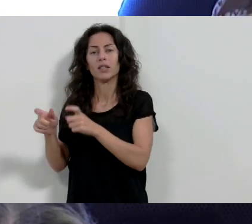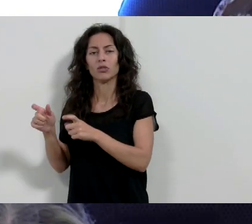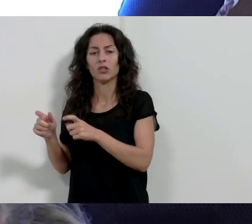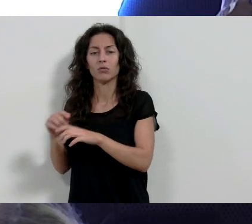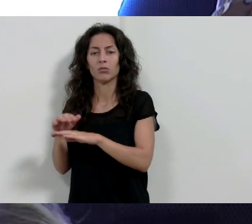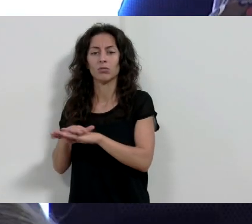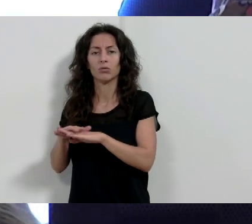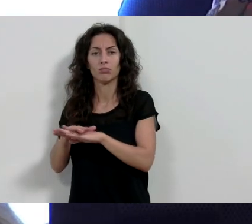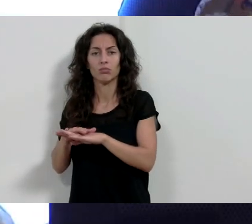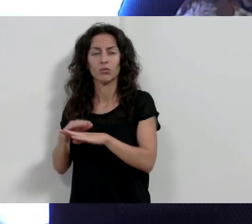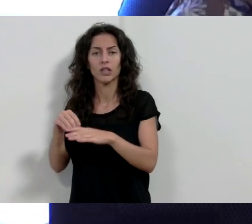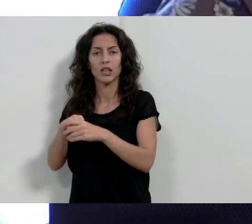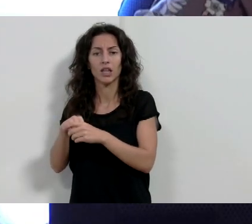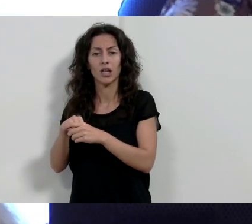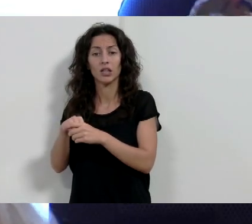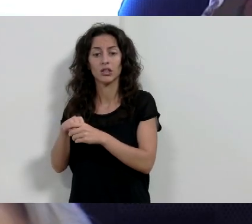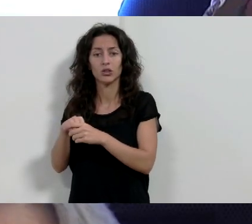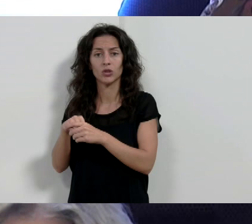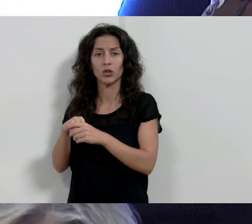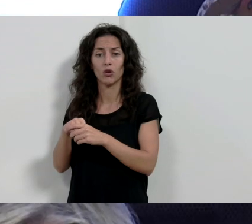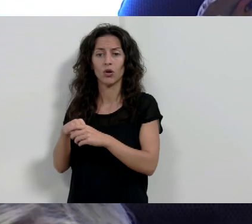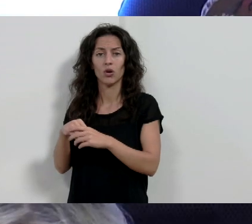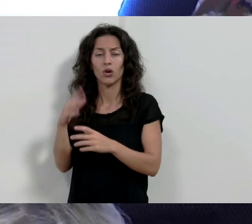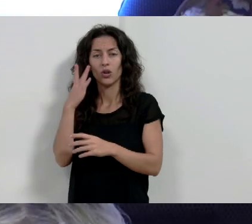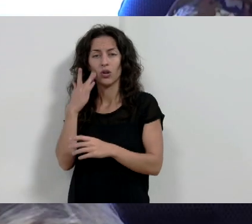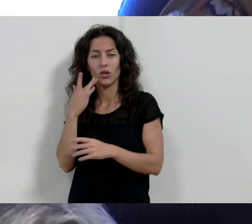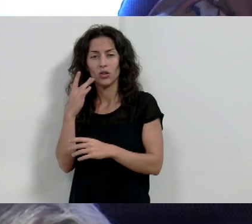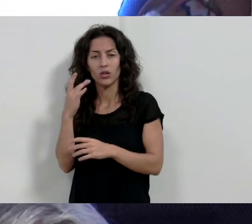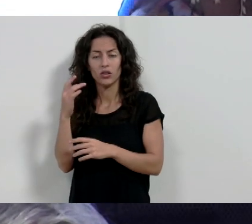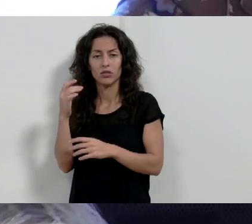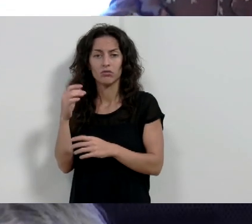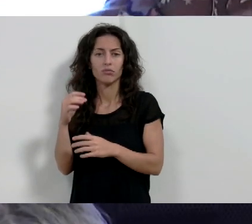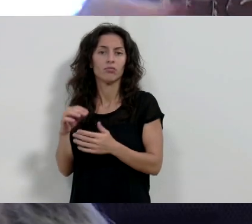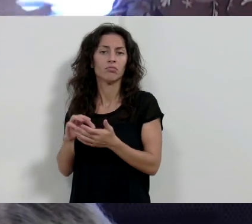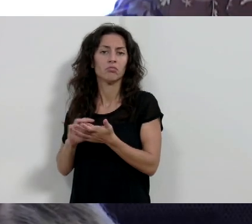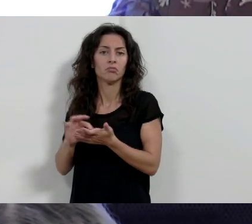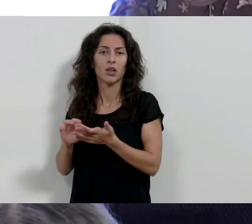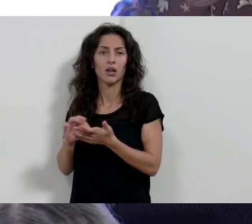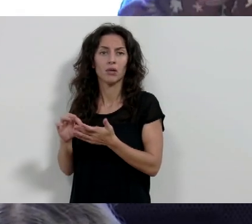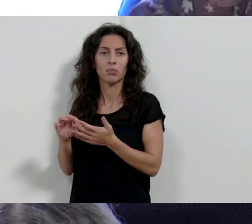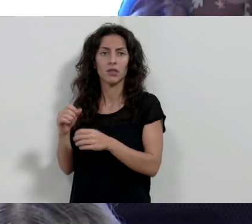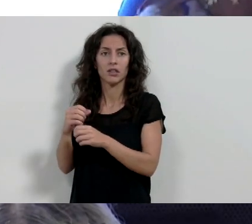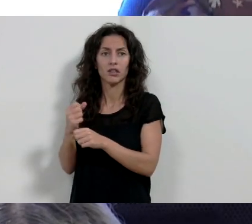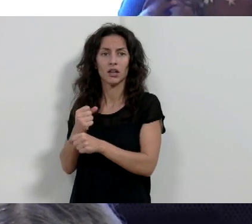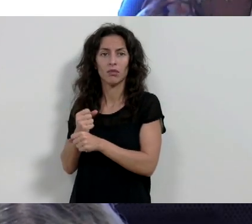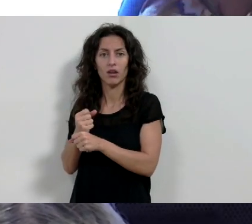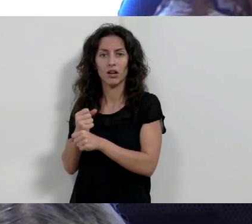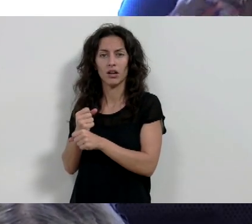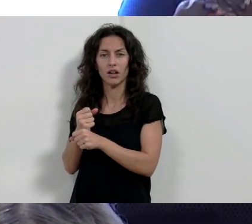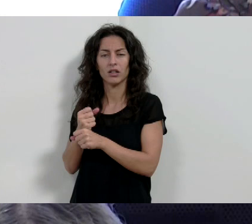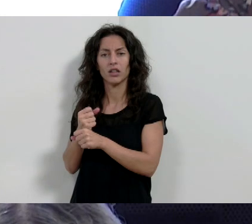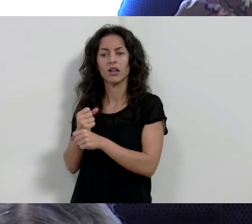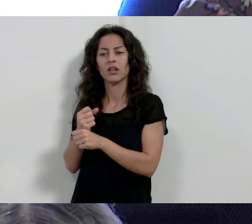los servicios municipales esquilmados. Claro, y al tiempo que dice eso, dice que a veces se externalizan las cosas. Pues no tiene. Claro, es